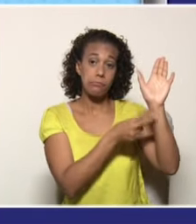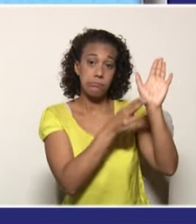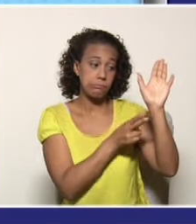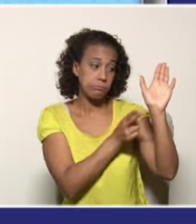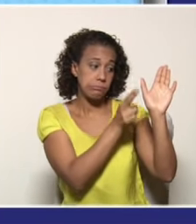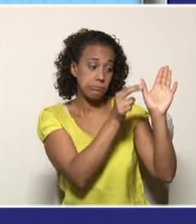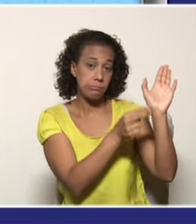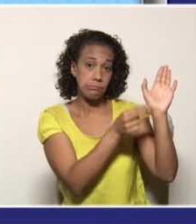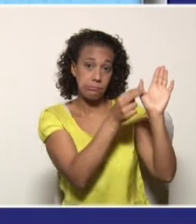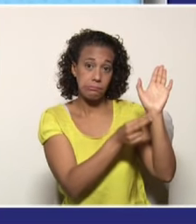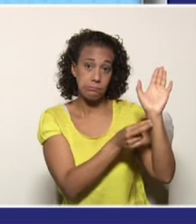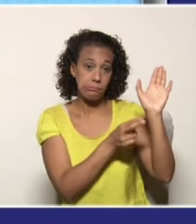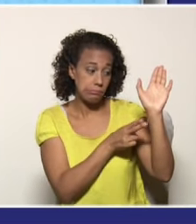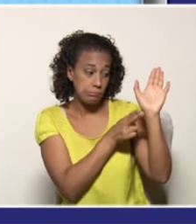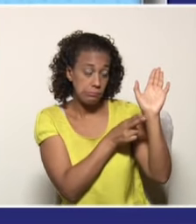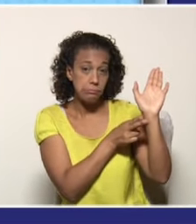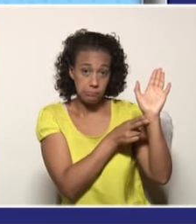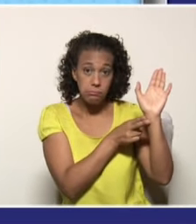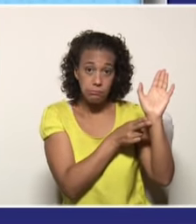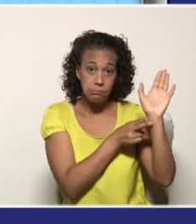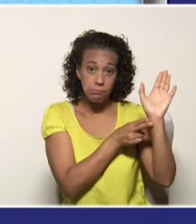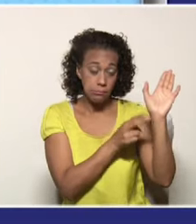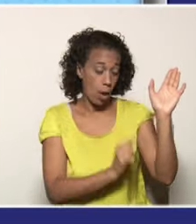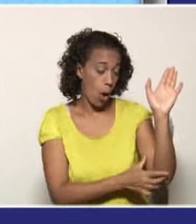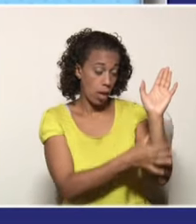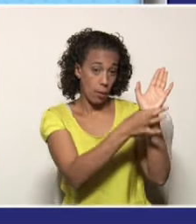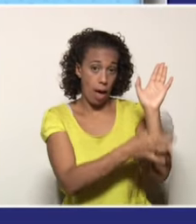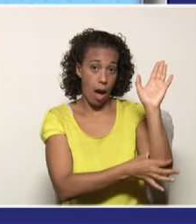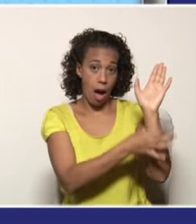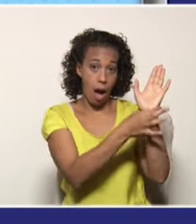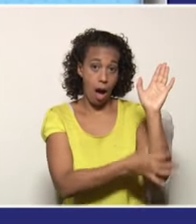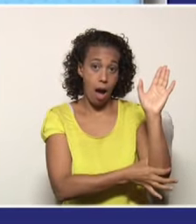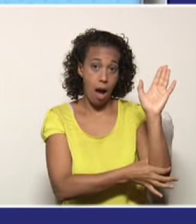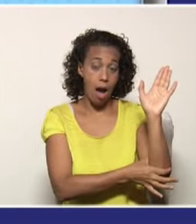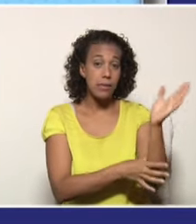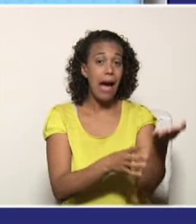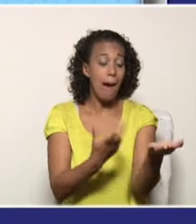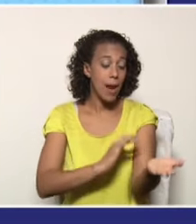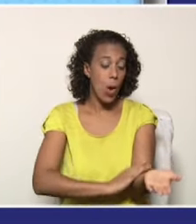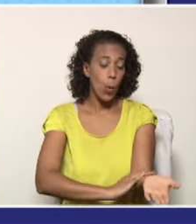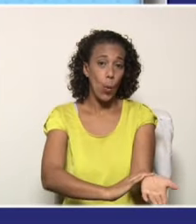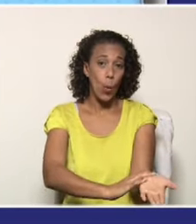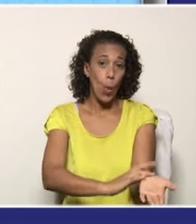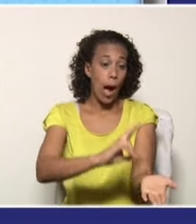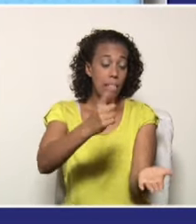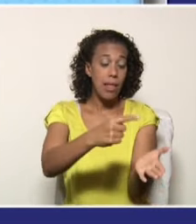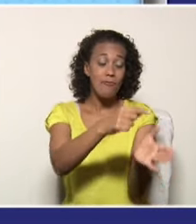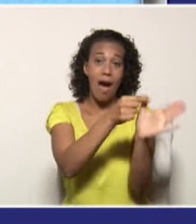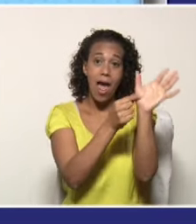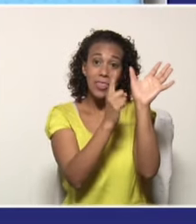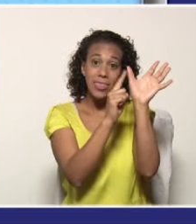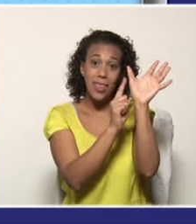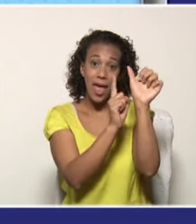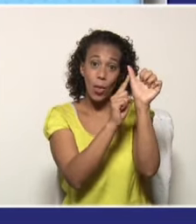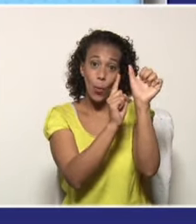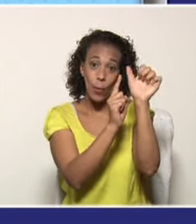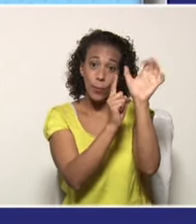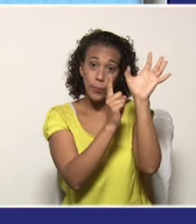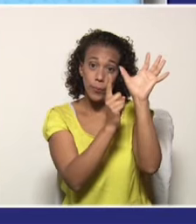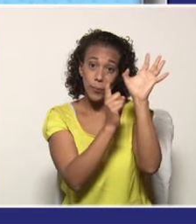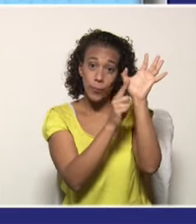parte anteroposterior de nuestro antebrazo y hacemos una leve presión debajo de nuestro